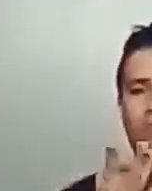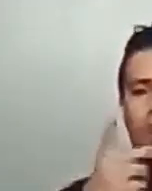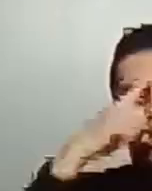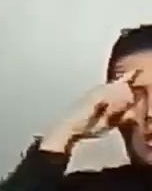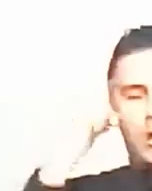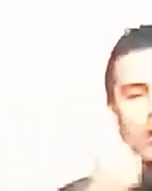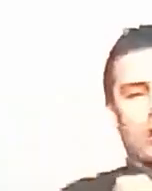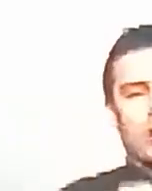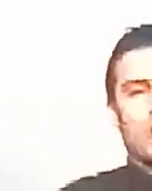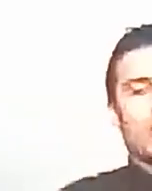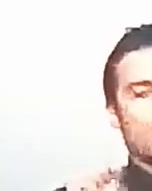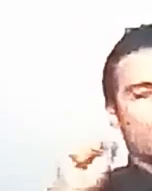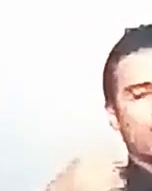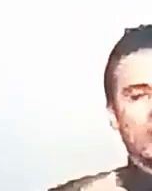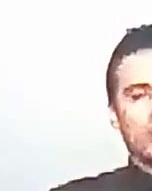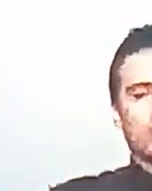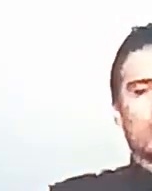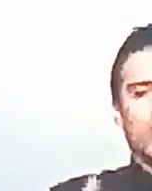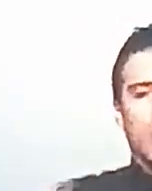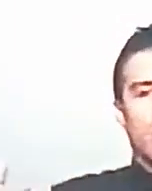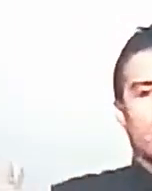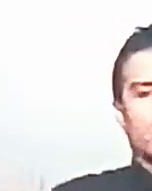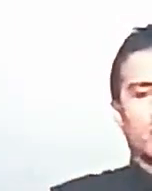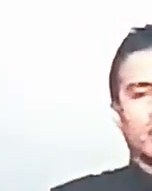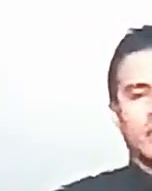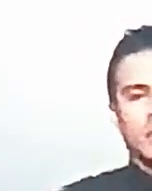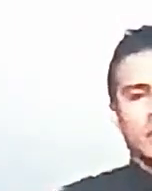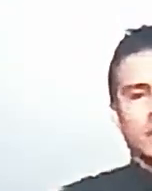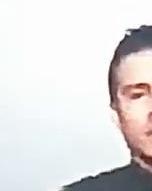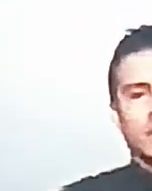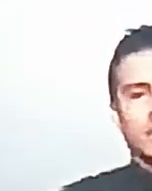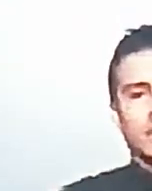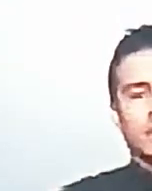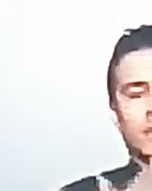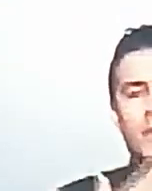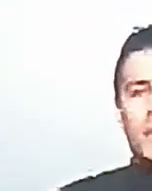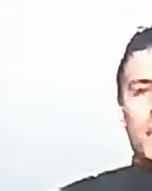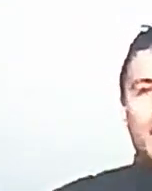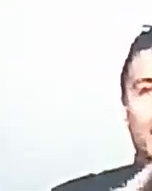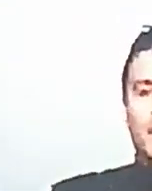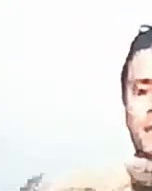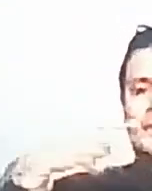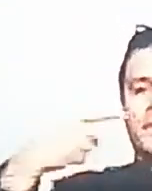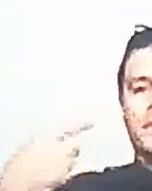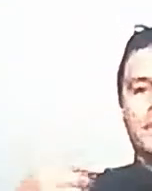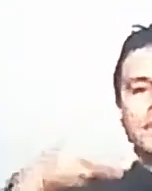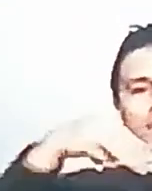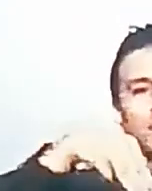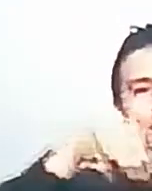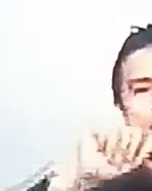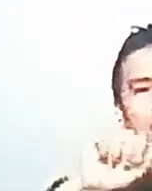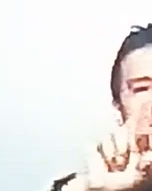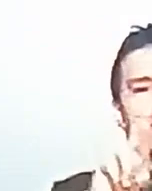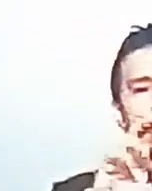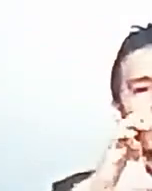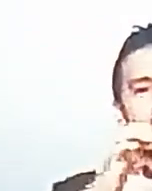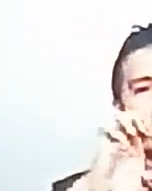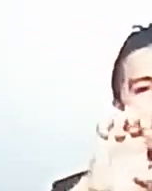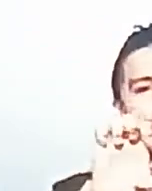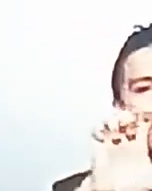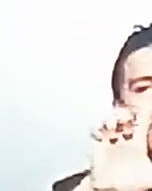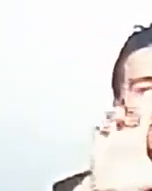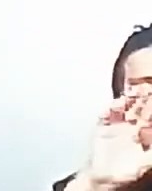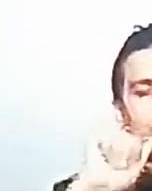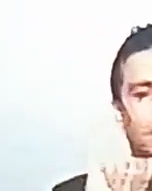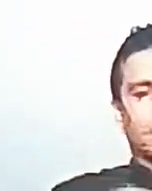gracias. Es el turno de la candidata Marcela Aguiñaga, quien, según el sorteo, será interpelada